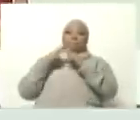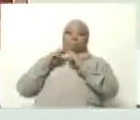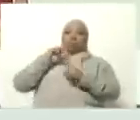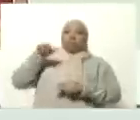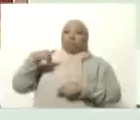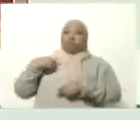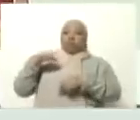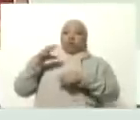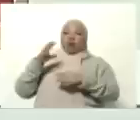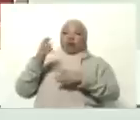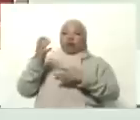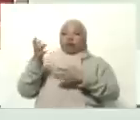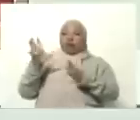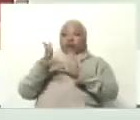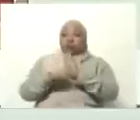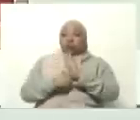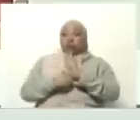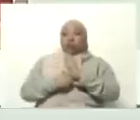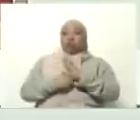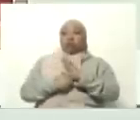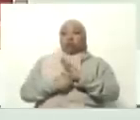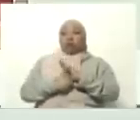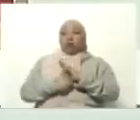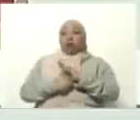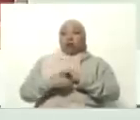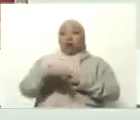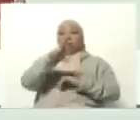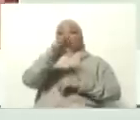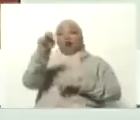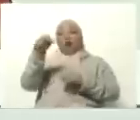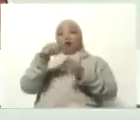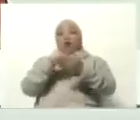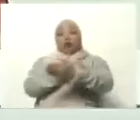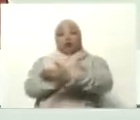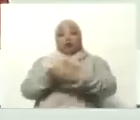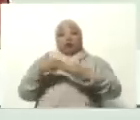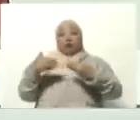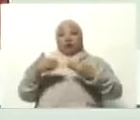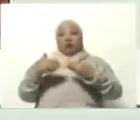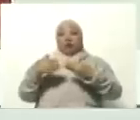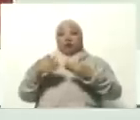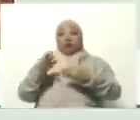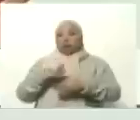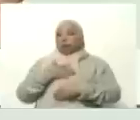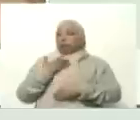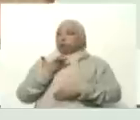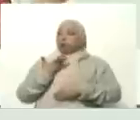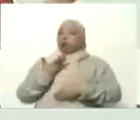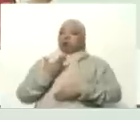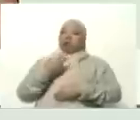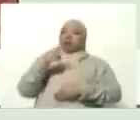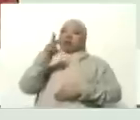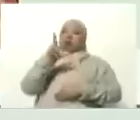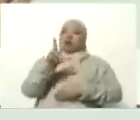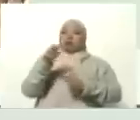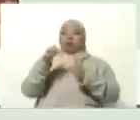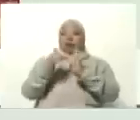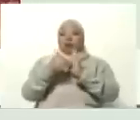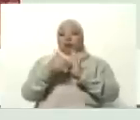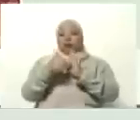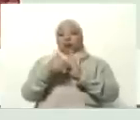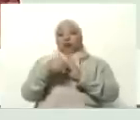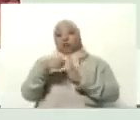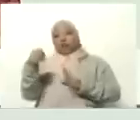nosotros secuestrado, cerca de 30 mil millones, pero esto es un paso, 3 mil y